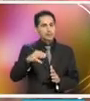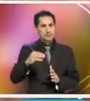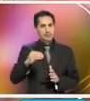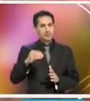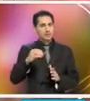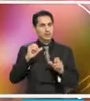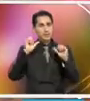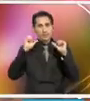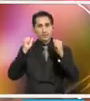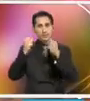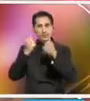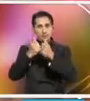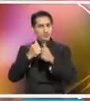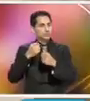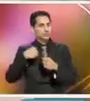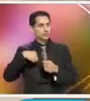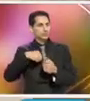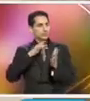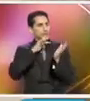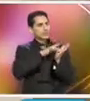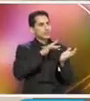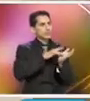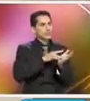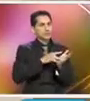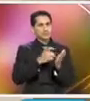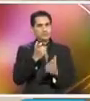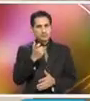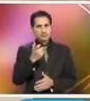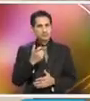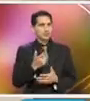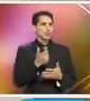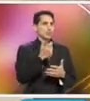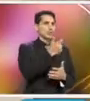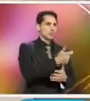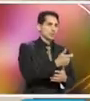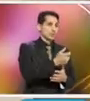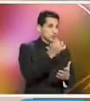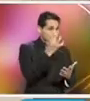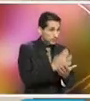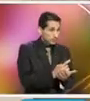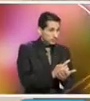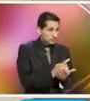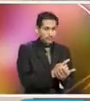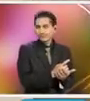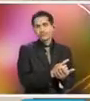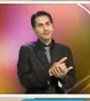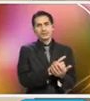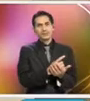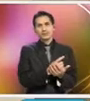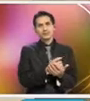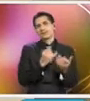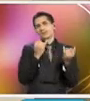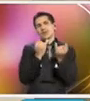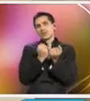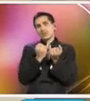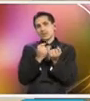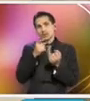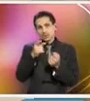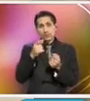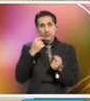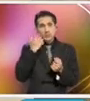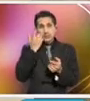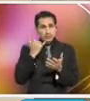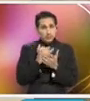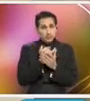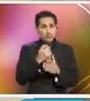de especie. Cuéntanos un poquito, porque es importante. Son donativos en especie, sí. Donativos en dinero, sí. También